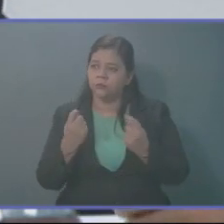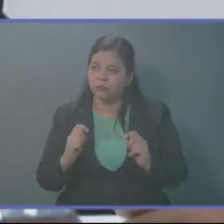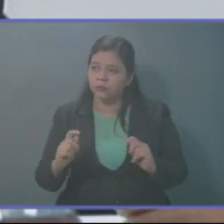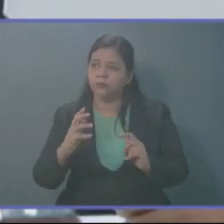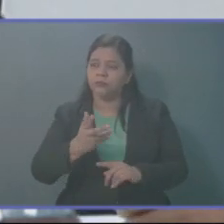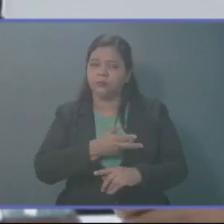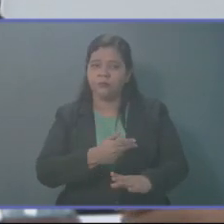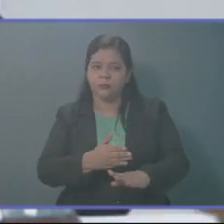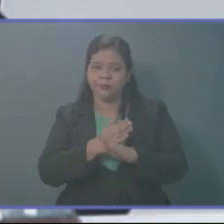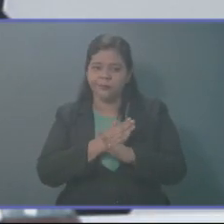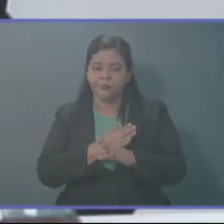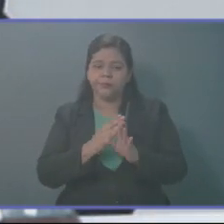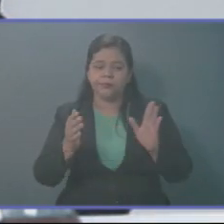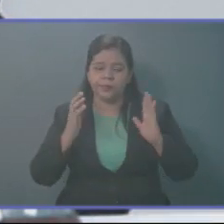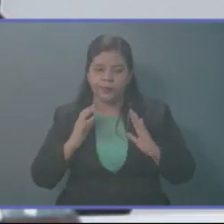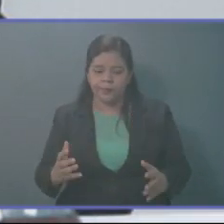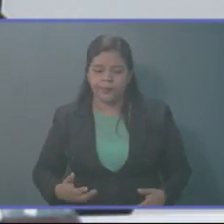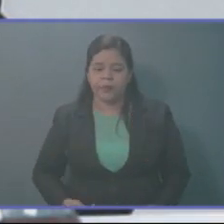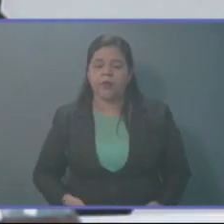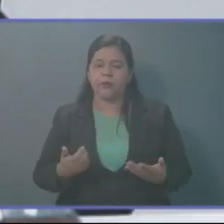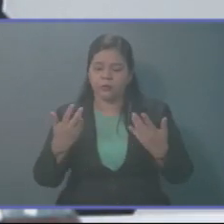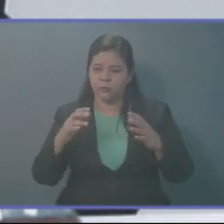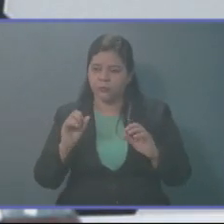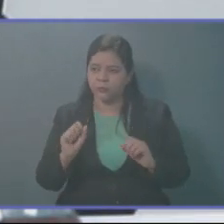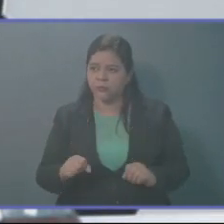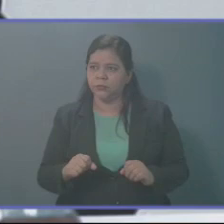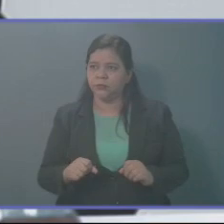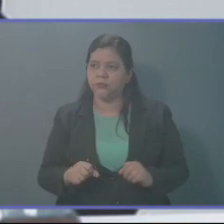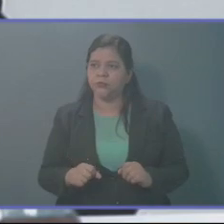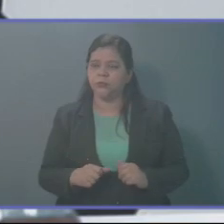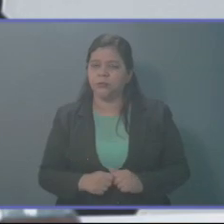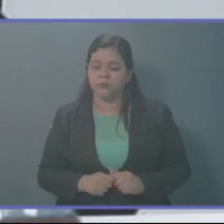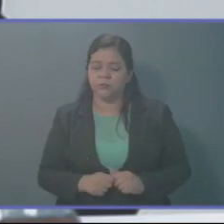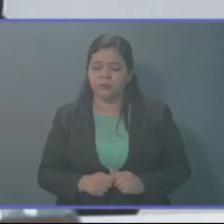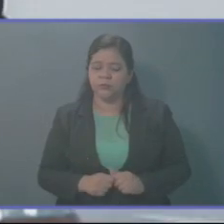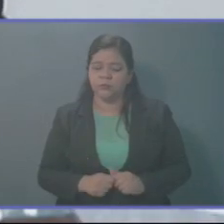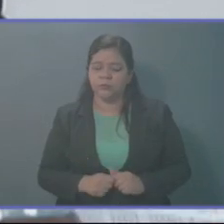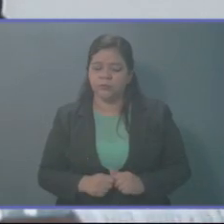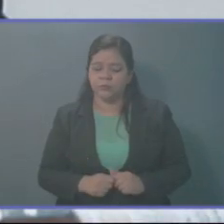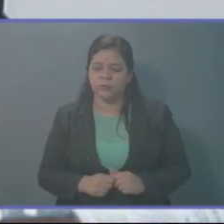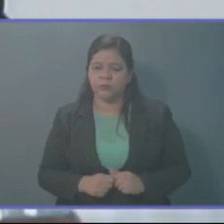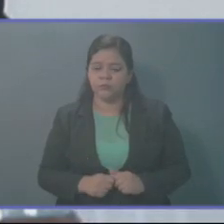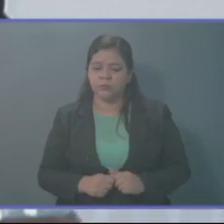evitar que el gobierno no caiga en esa